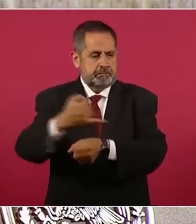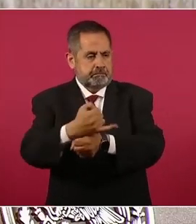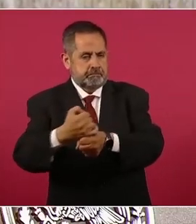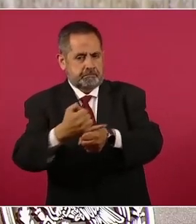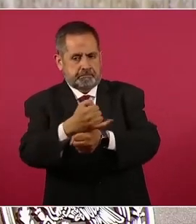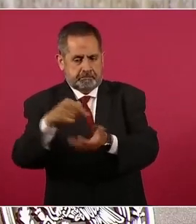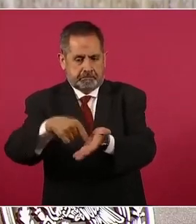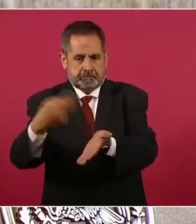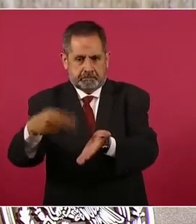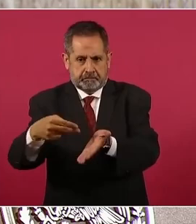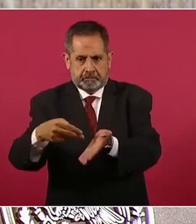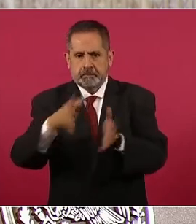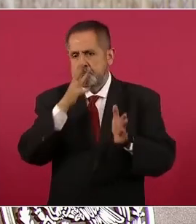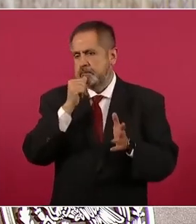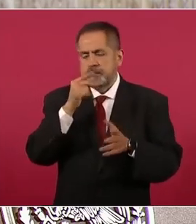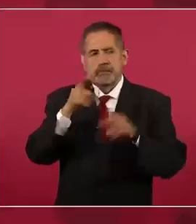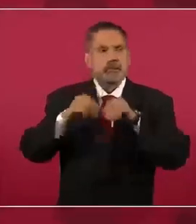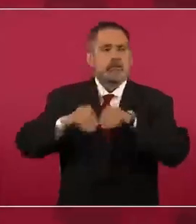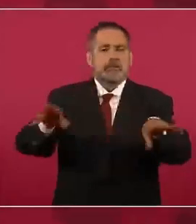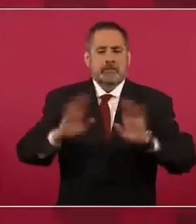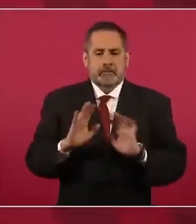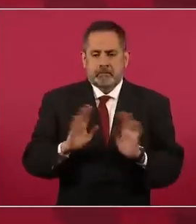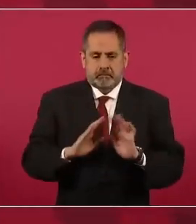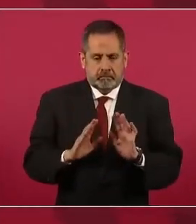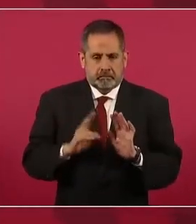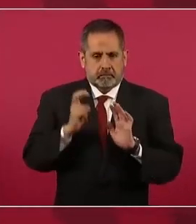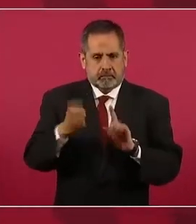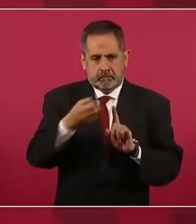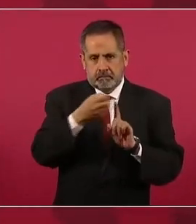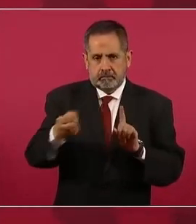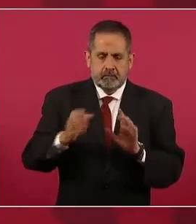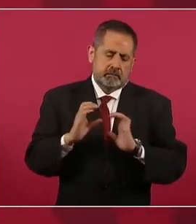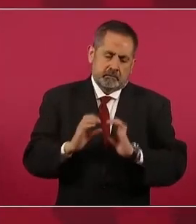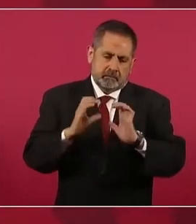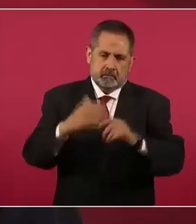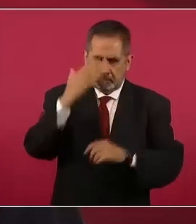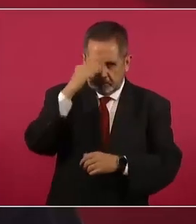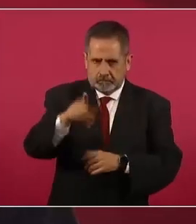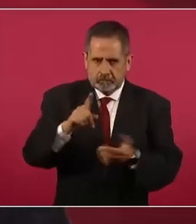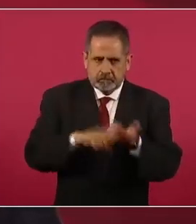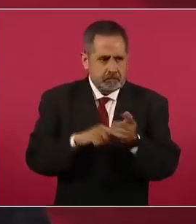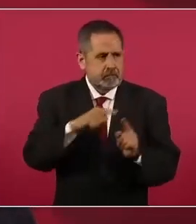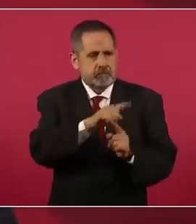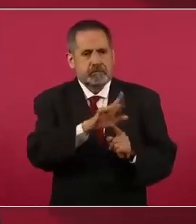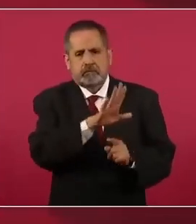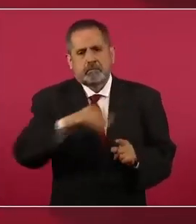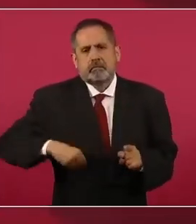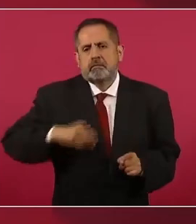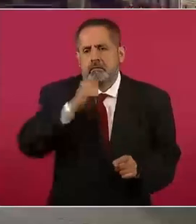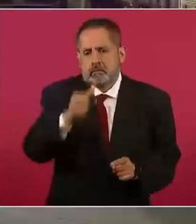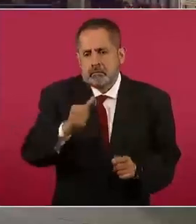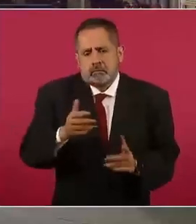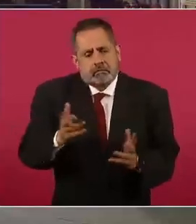investigación y hay que preservar pues la presunción de inocencia, ¿no?